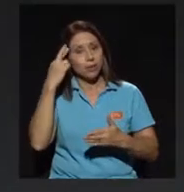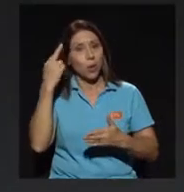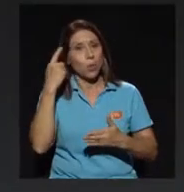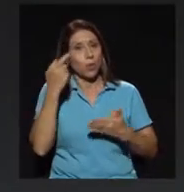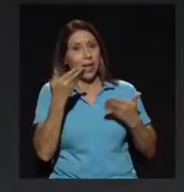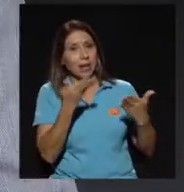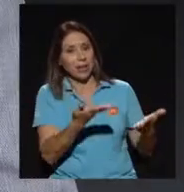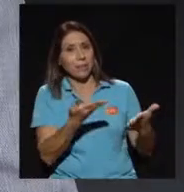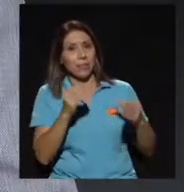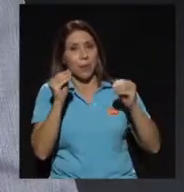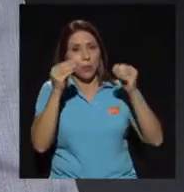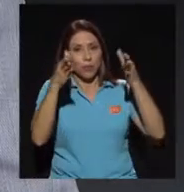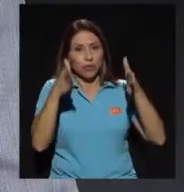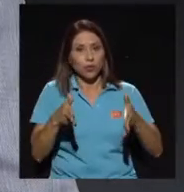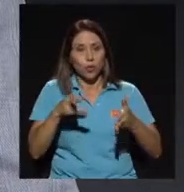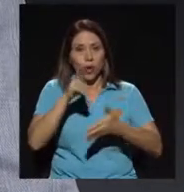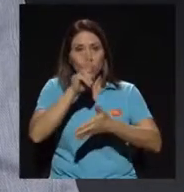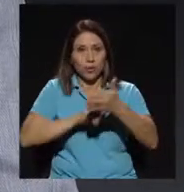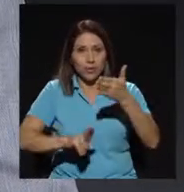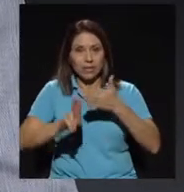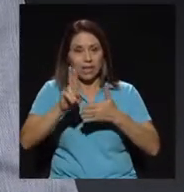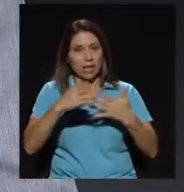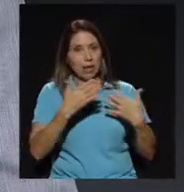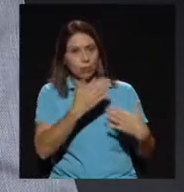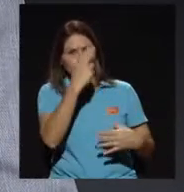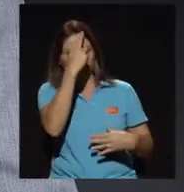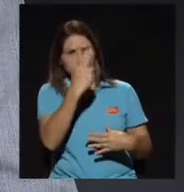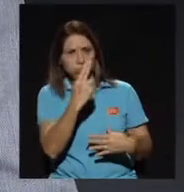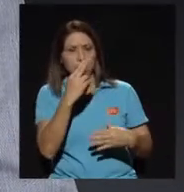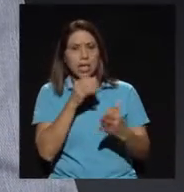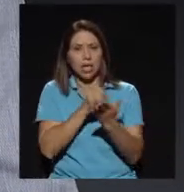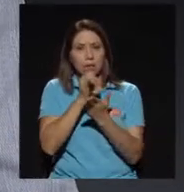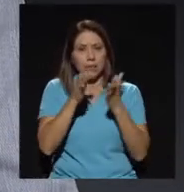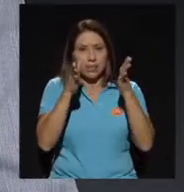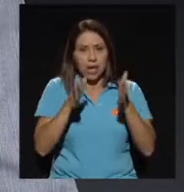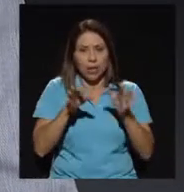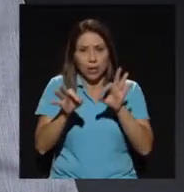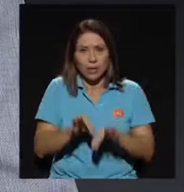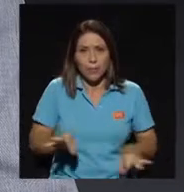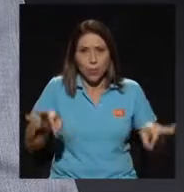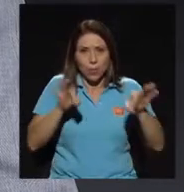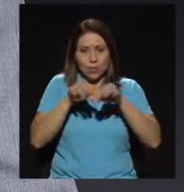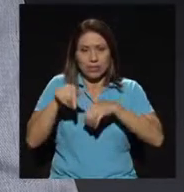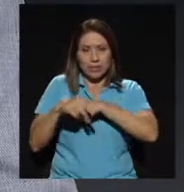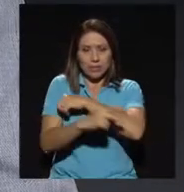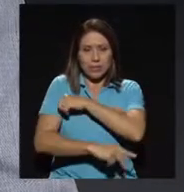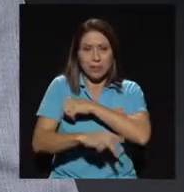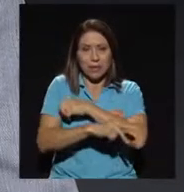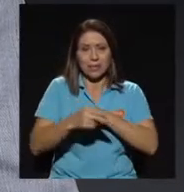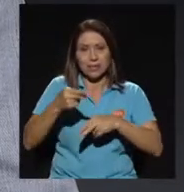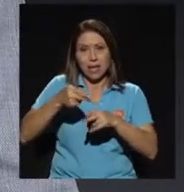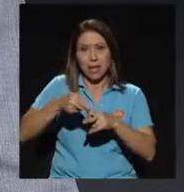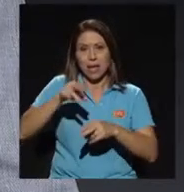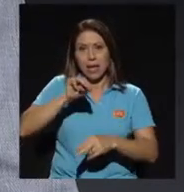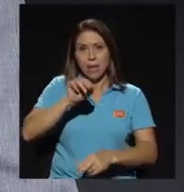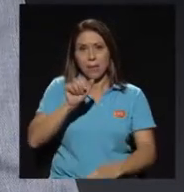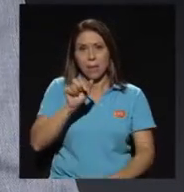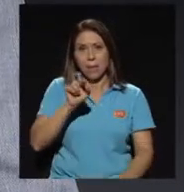profesora universitaria e investigadora importantísima de este país, a doña Marcela